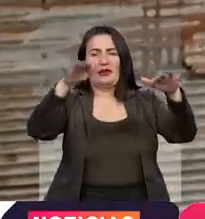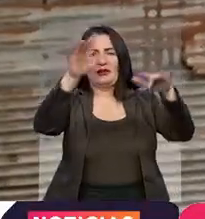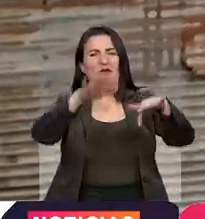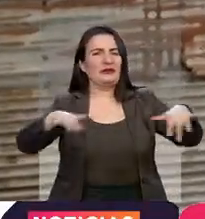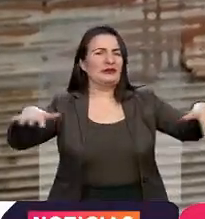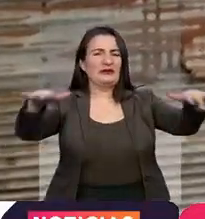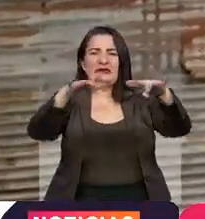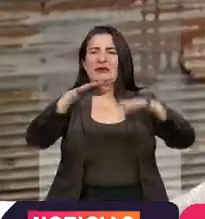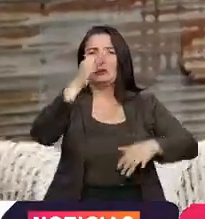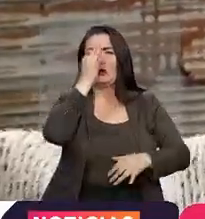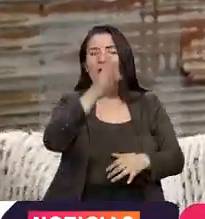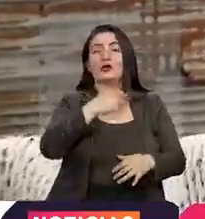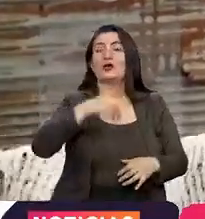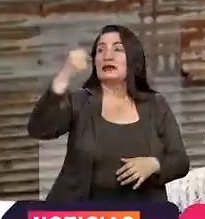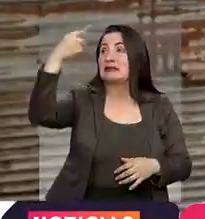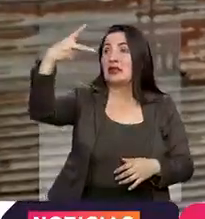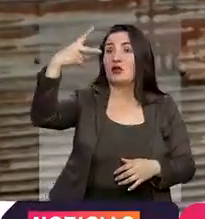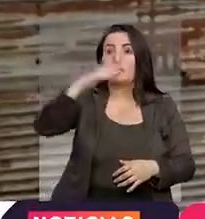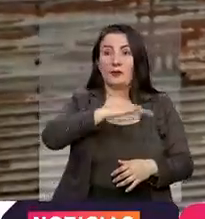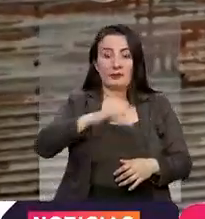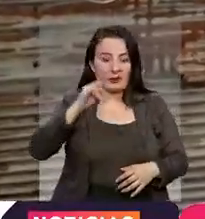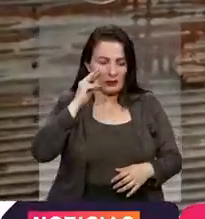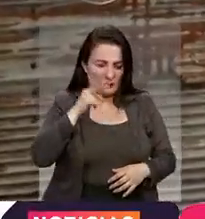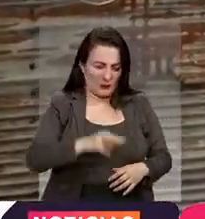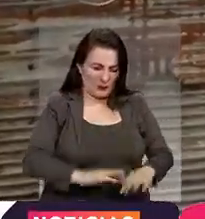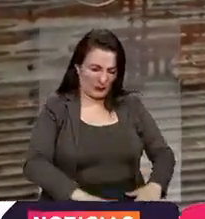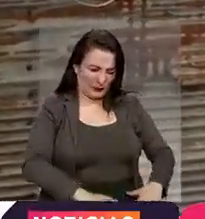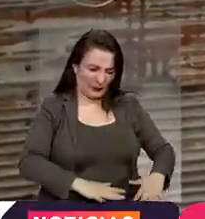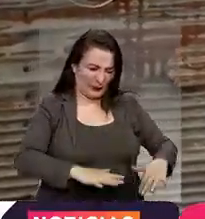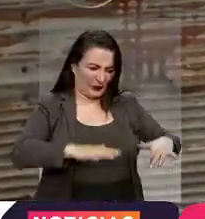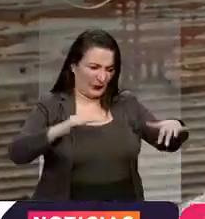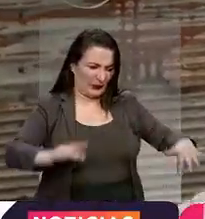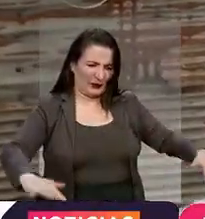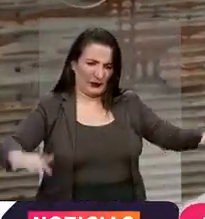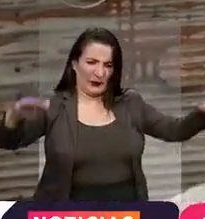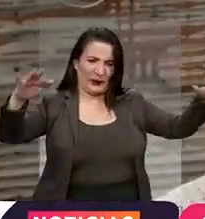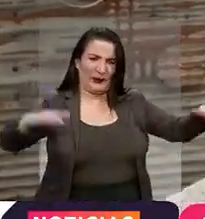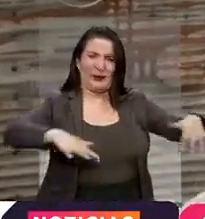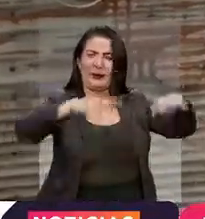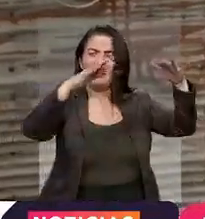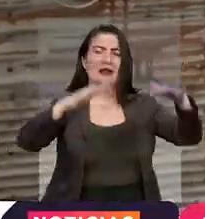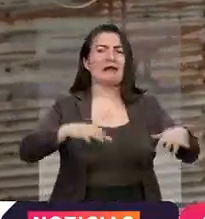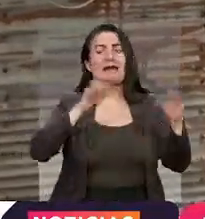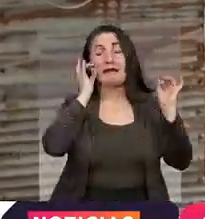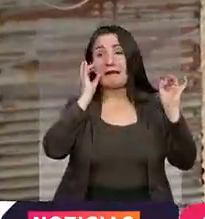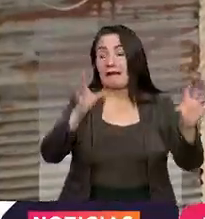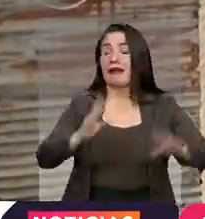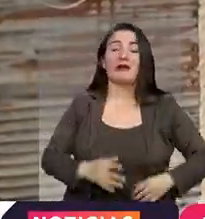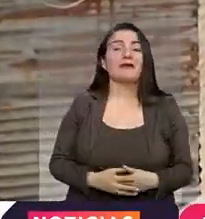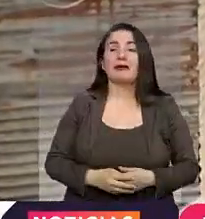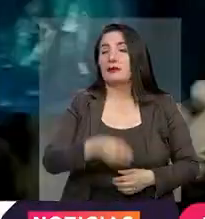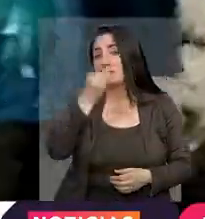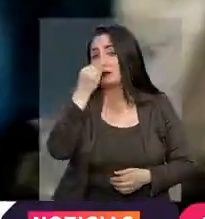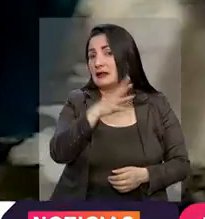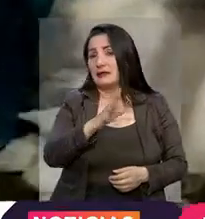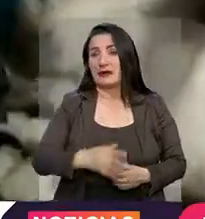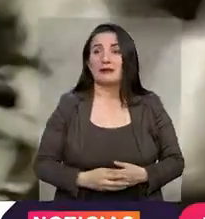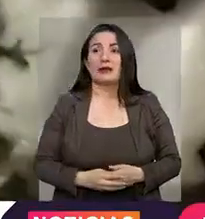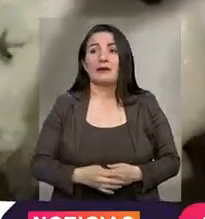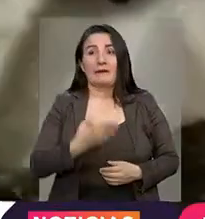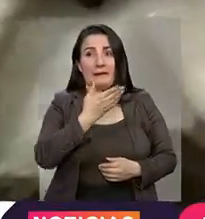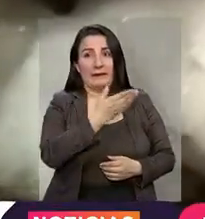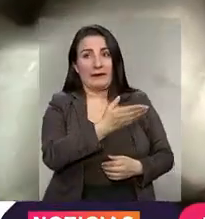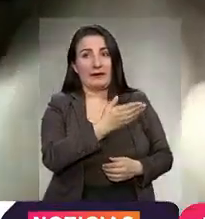serio. Yo vivo en el segundo piso, pero eso por debajo, eso se llena la bodega, eso queda totalmente, que eso no sirve para nada. Los